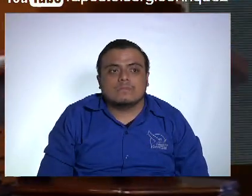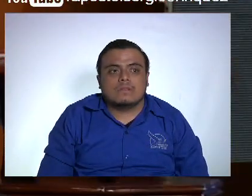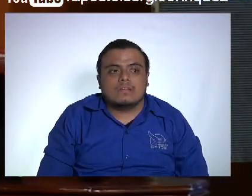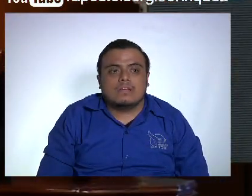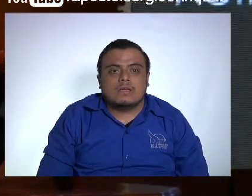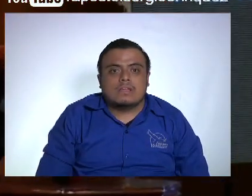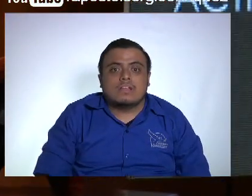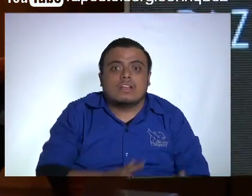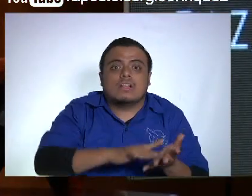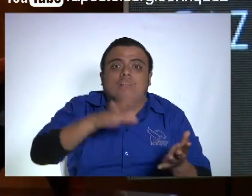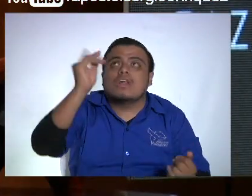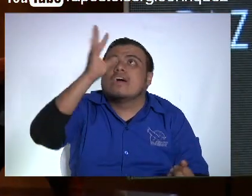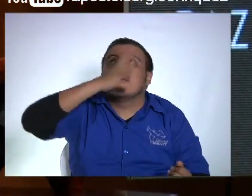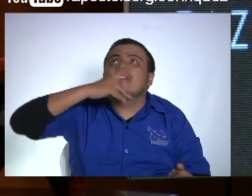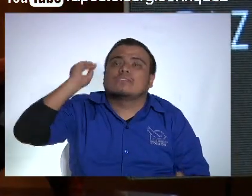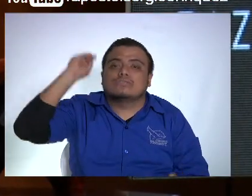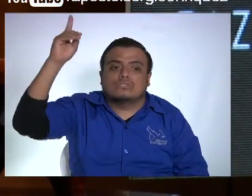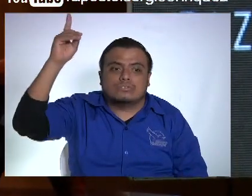Gloria a su nombre.